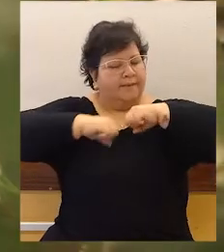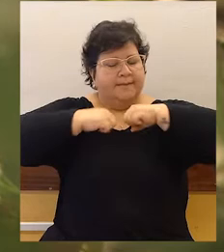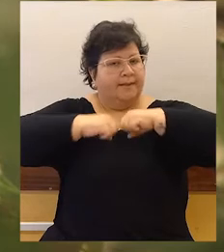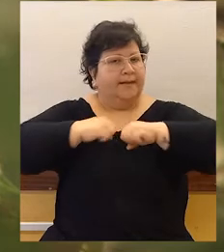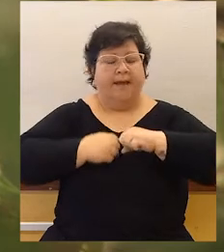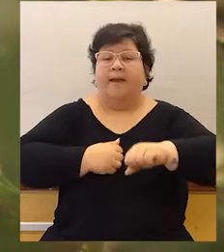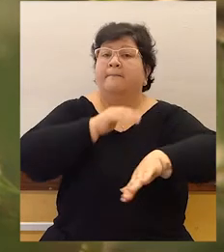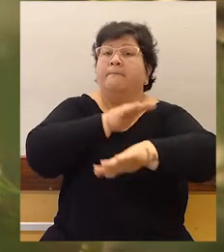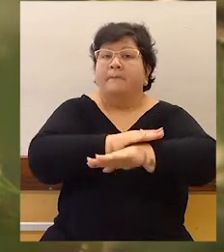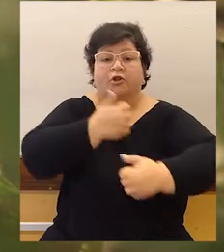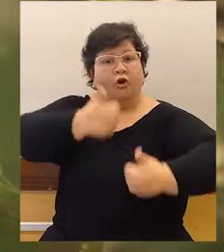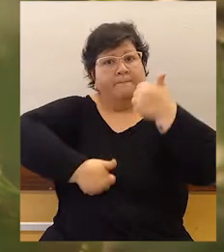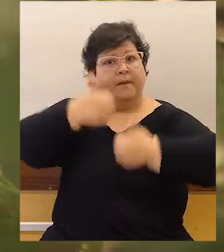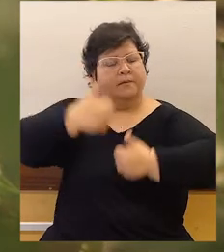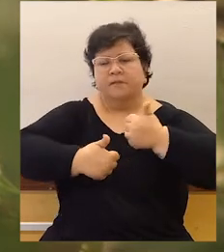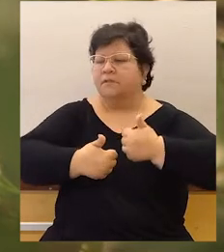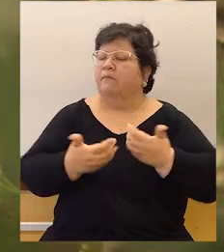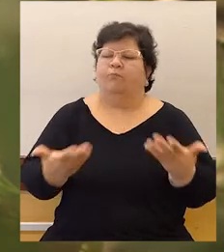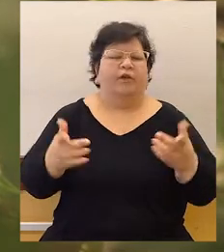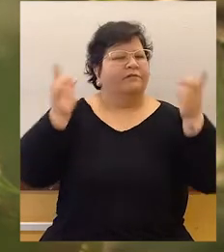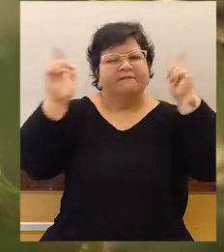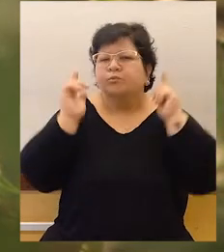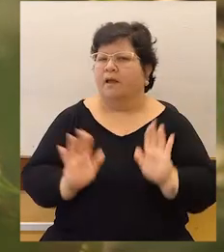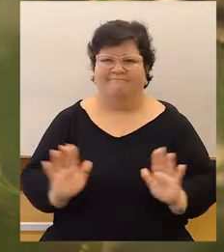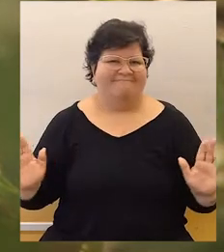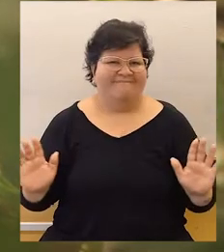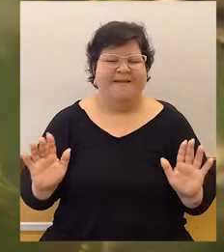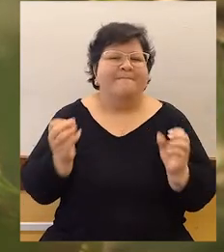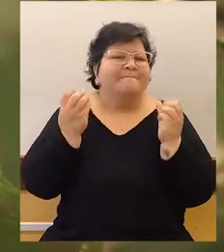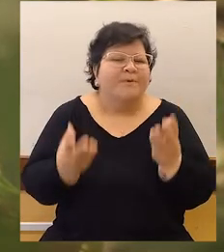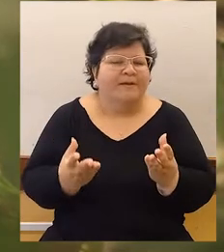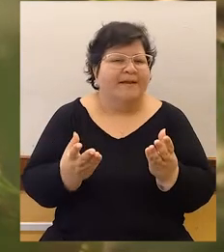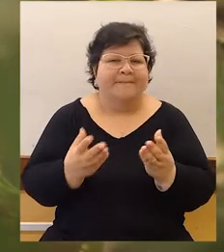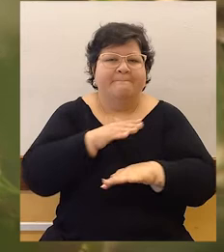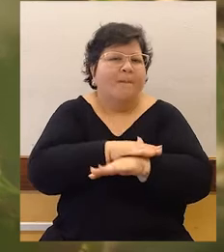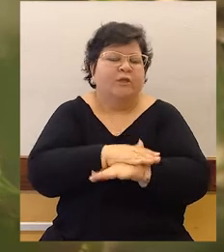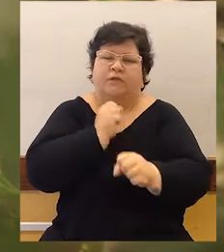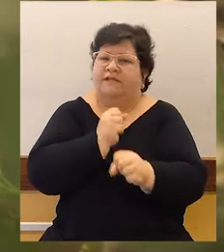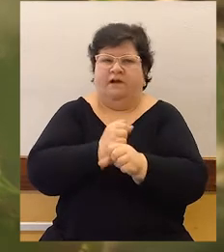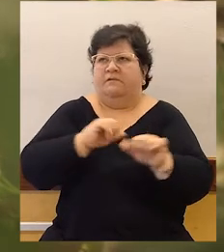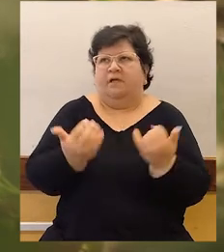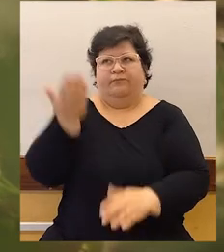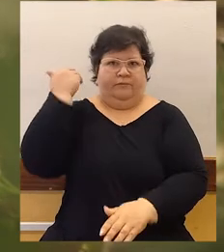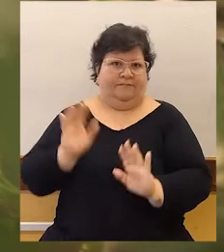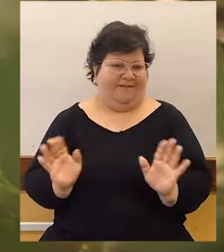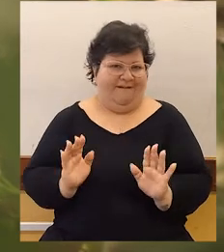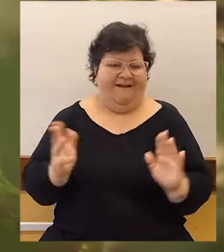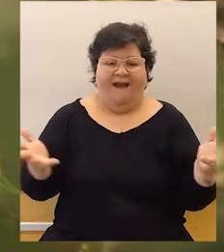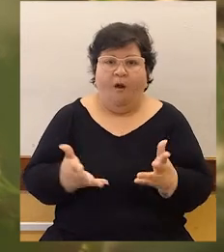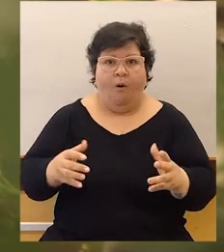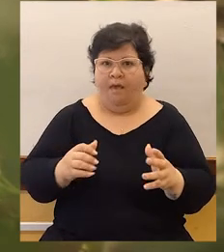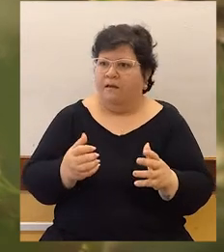de competir y en realidad es el momento de disfrutar porque el momento de trabajar ya pasó. Ahora es el momento